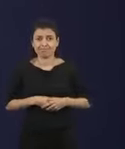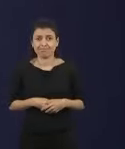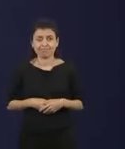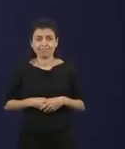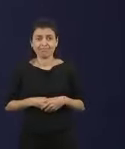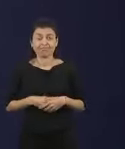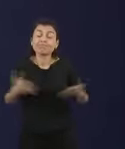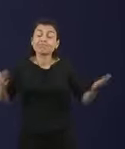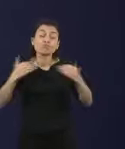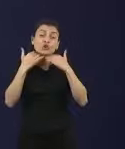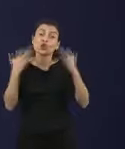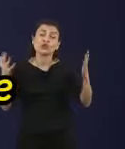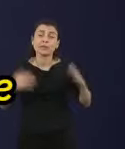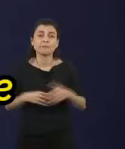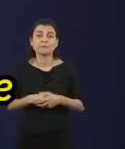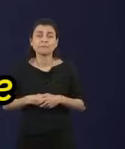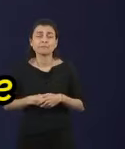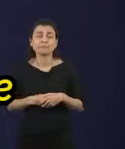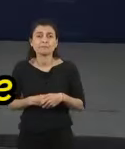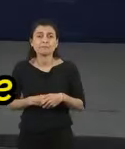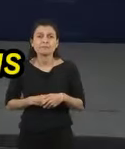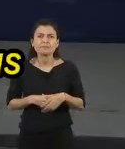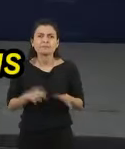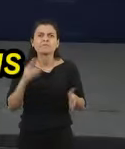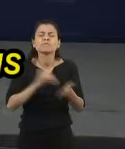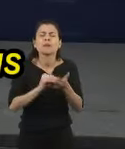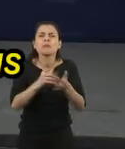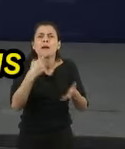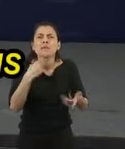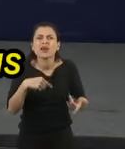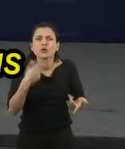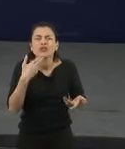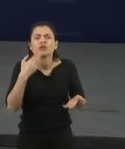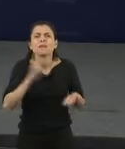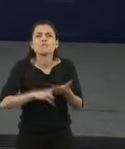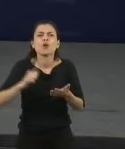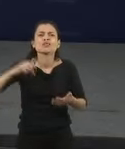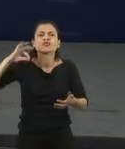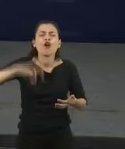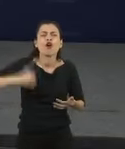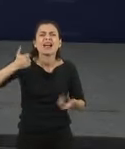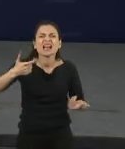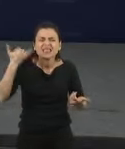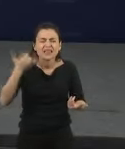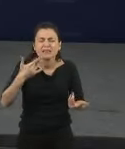no sé Qué es qué me preguntaste trabajadores impuesto a las